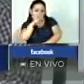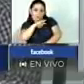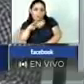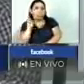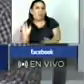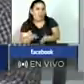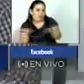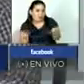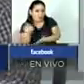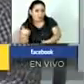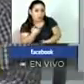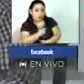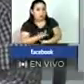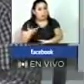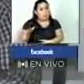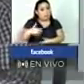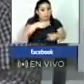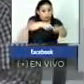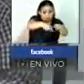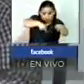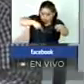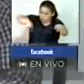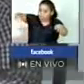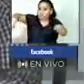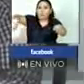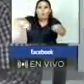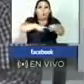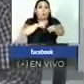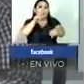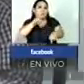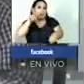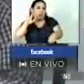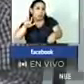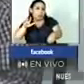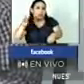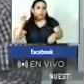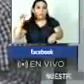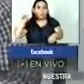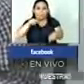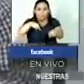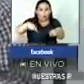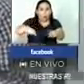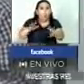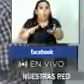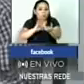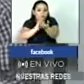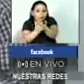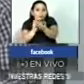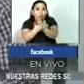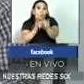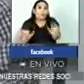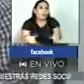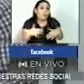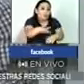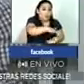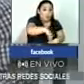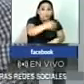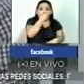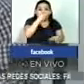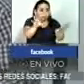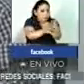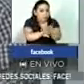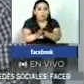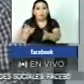de 15 manzanas de repollo. Entonces se han cerrado los restaurantes, se han cerrado las